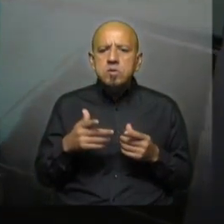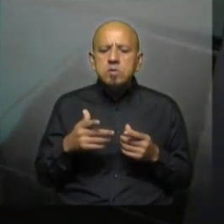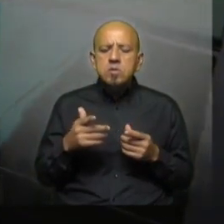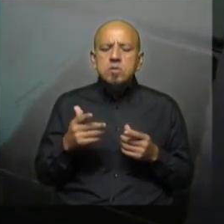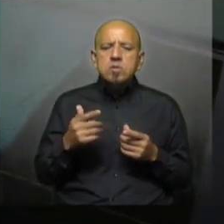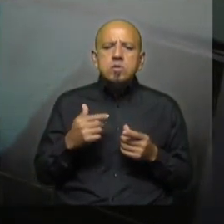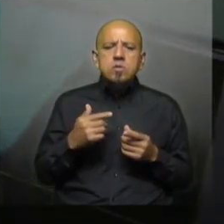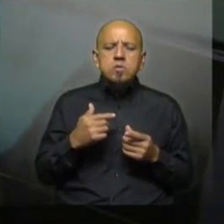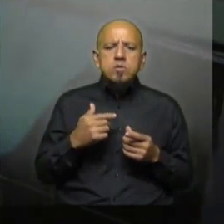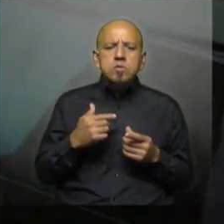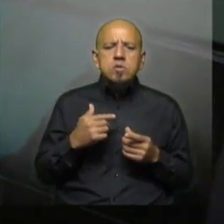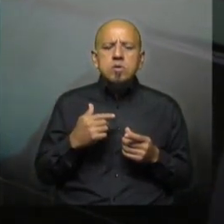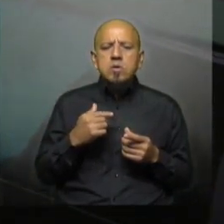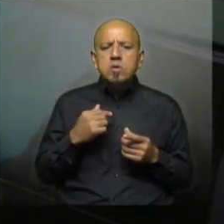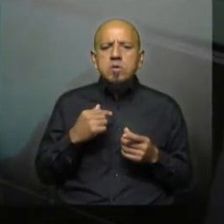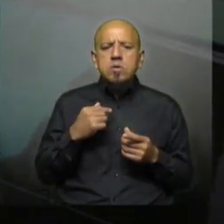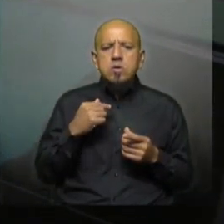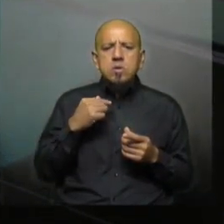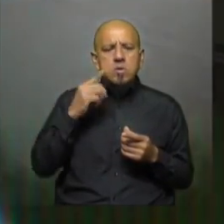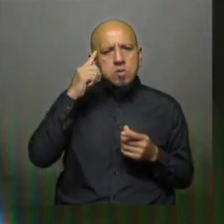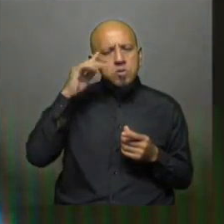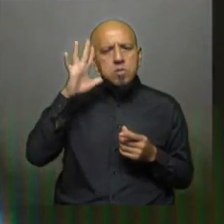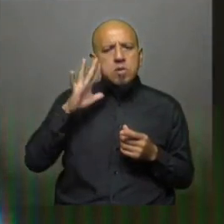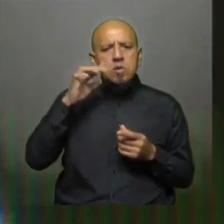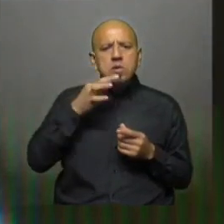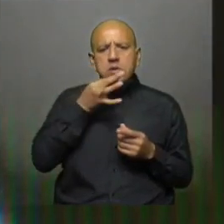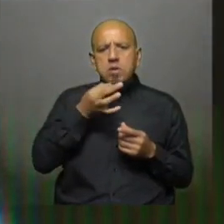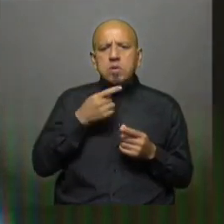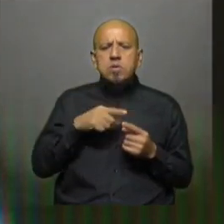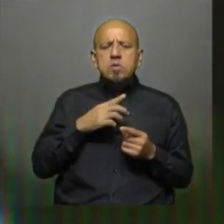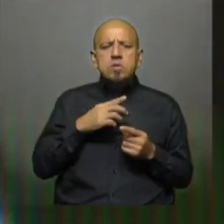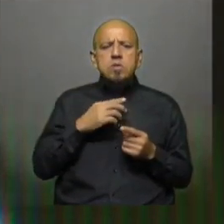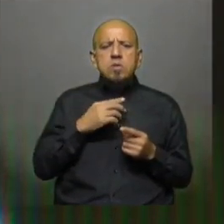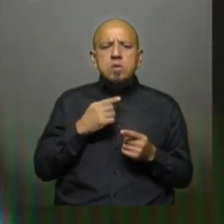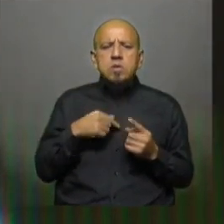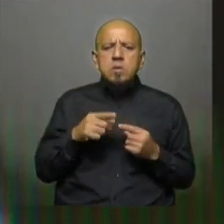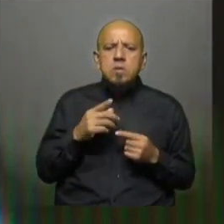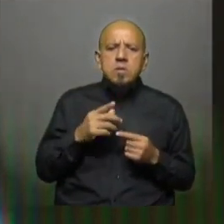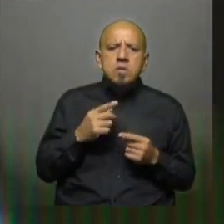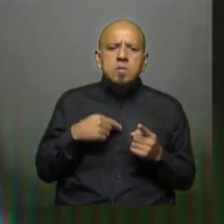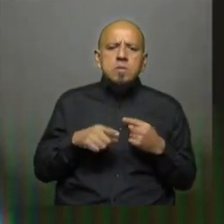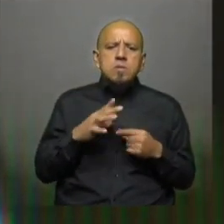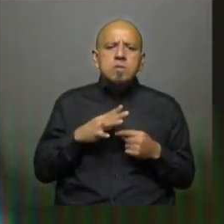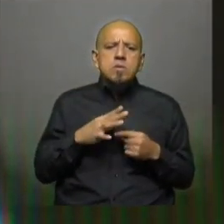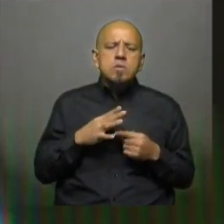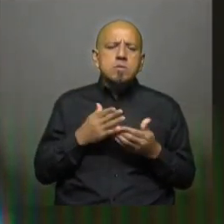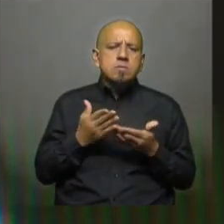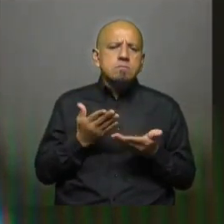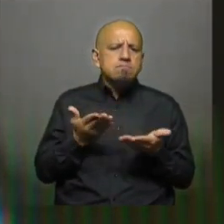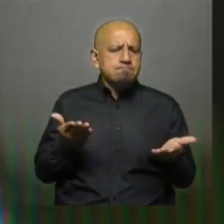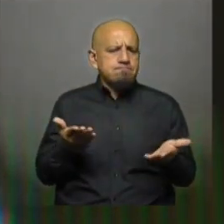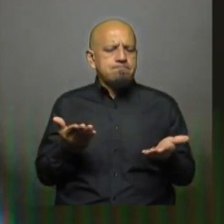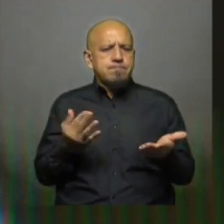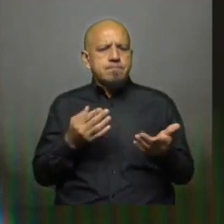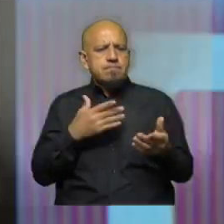me imaginaba. Realmente él dijo unas cosas increíbles de ella. Yo me quedé como, qué exagerado. La verdad es que lo primero